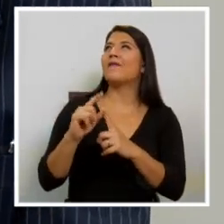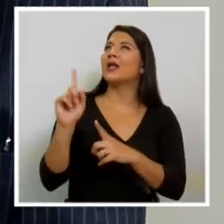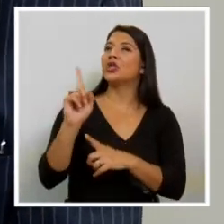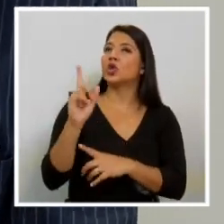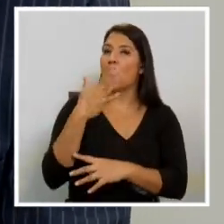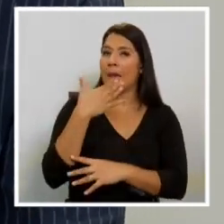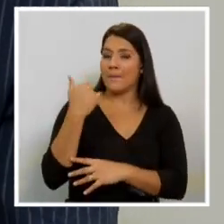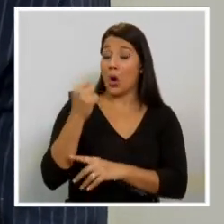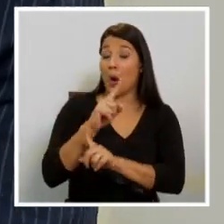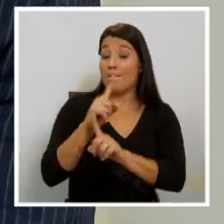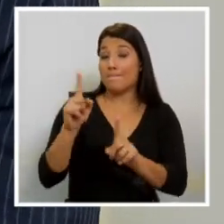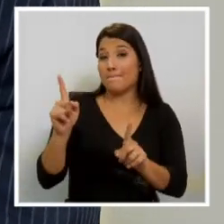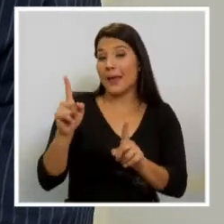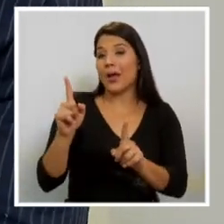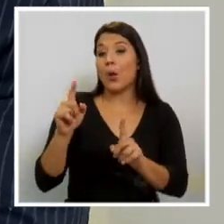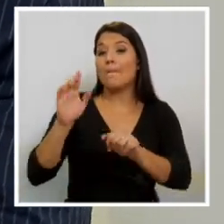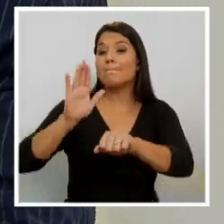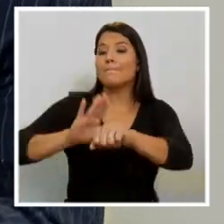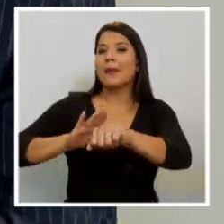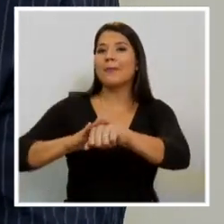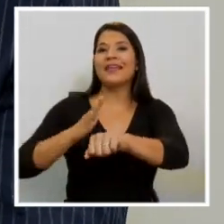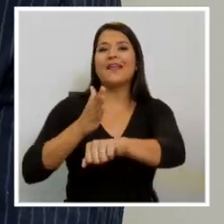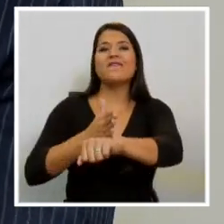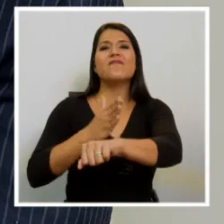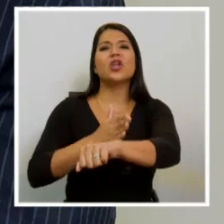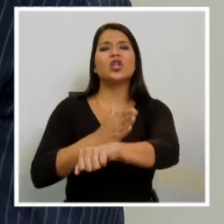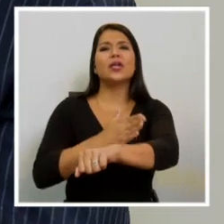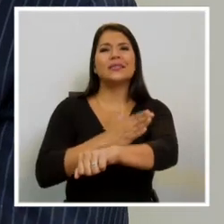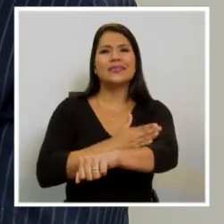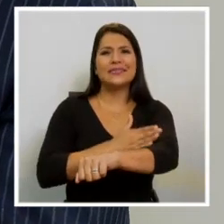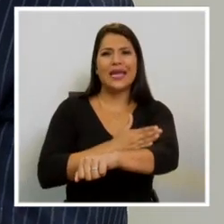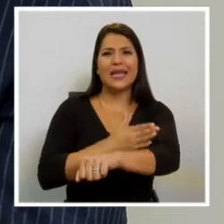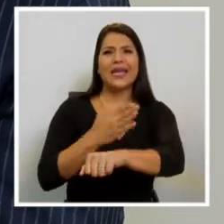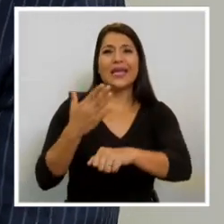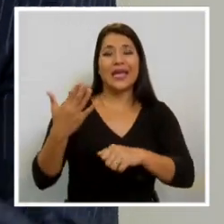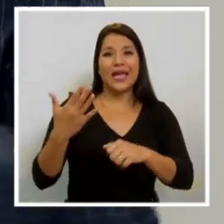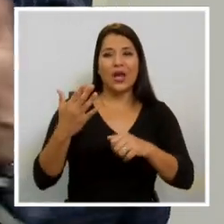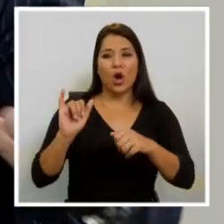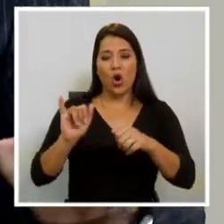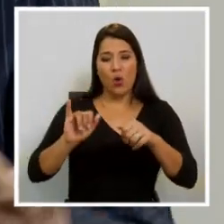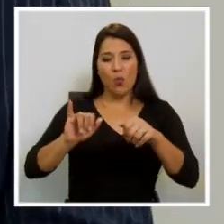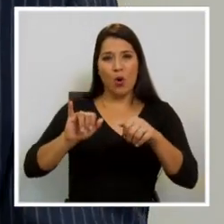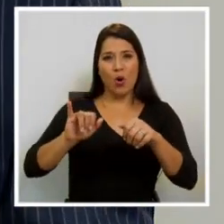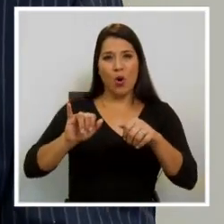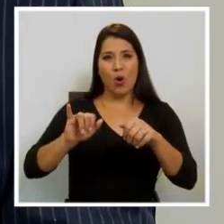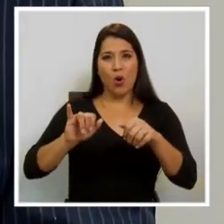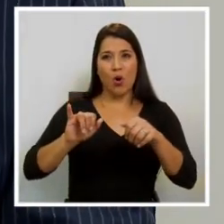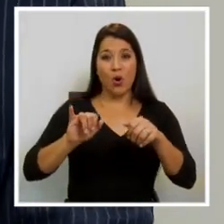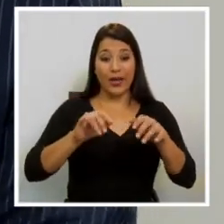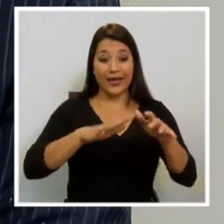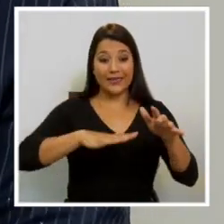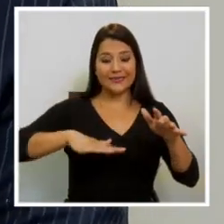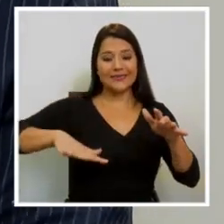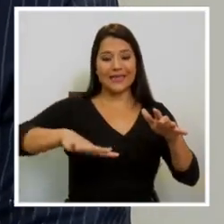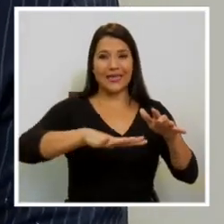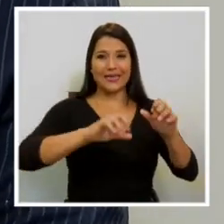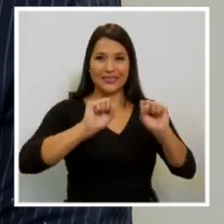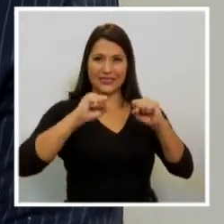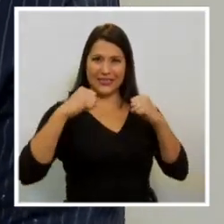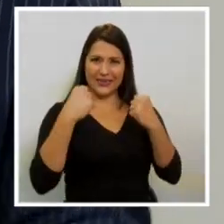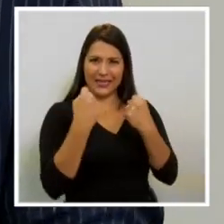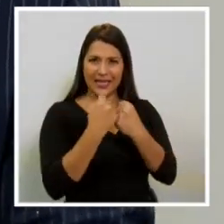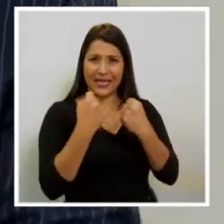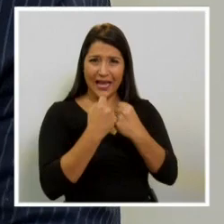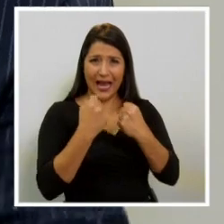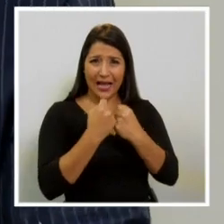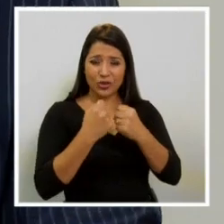pero va a fortalecerse el aislamiento de esta clase política de los sectores sociales, cosa que no